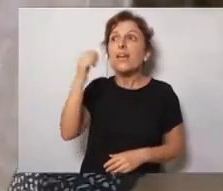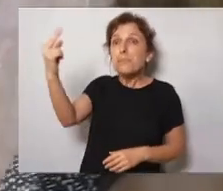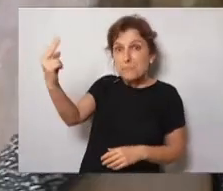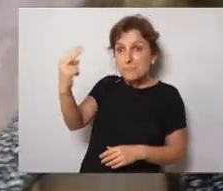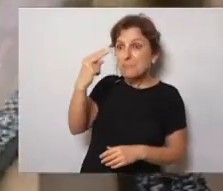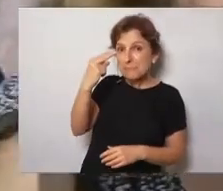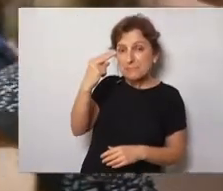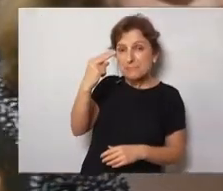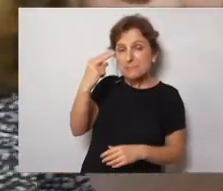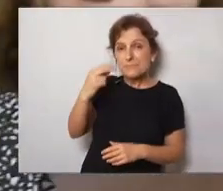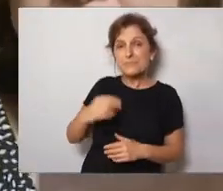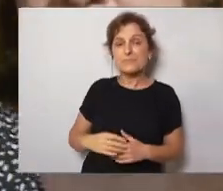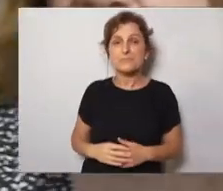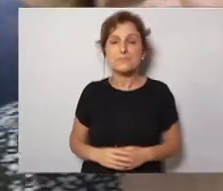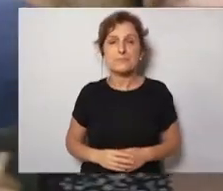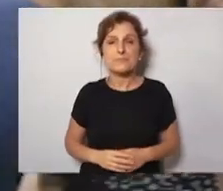y es mi ilusión